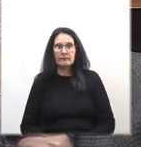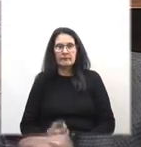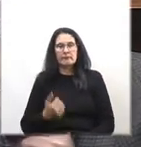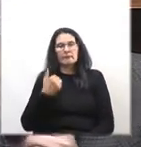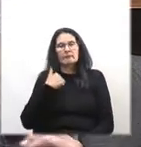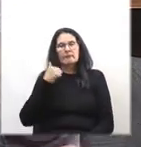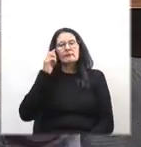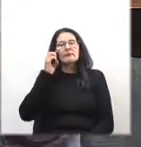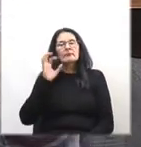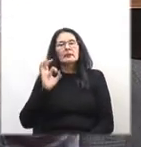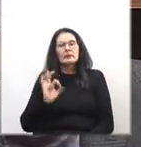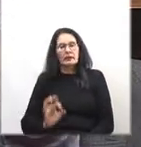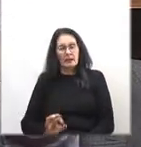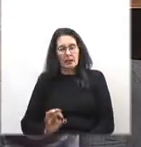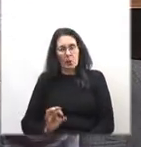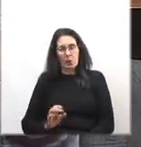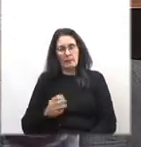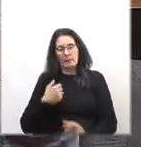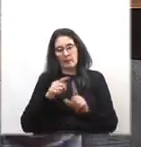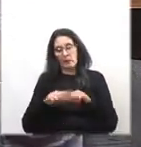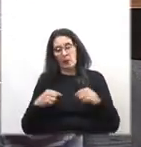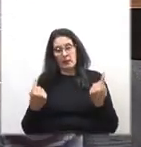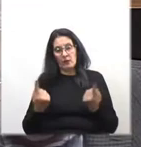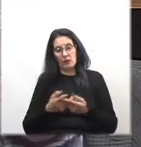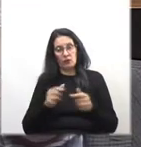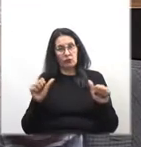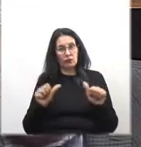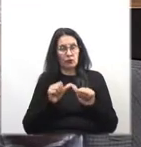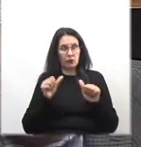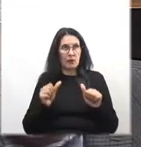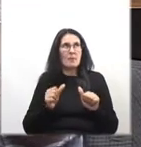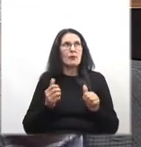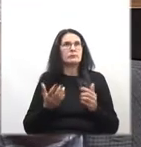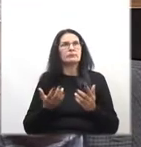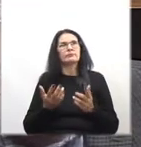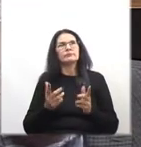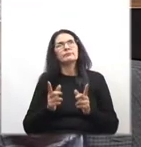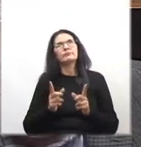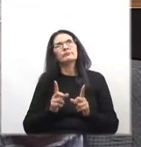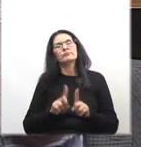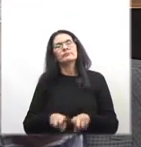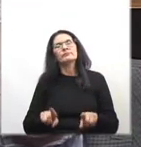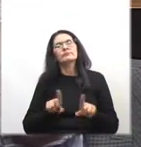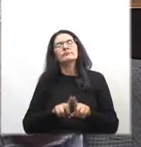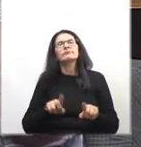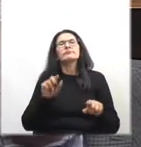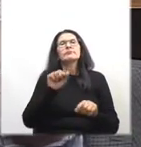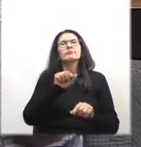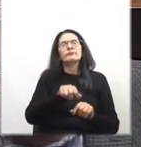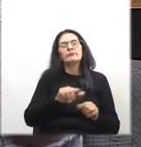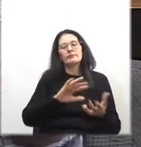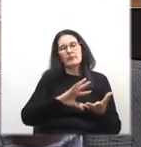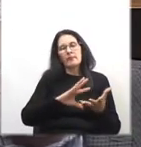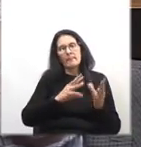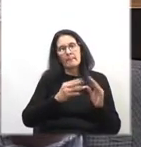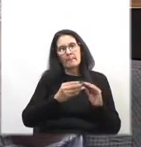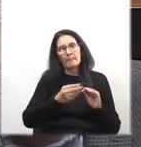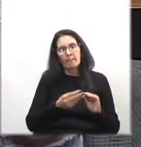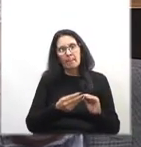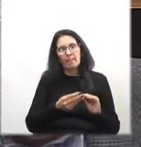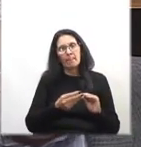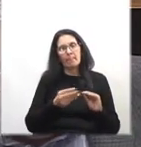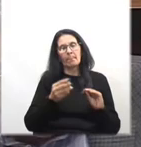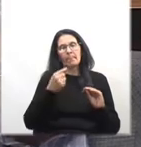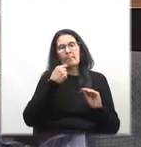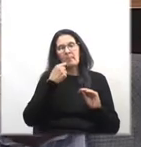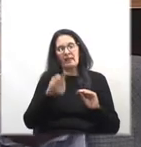Creo que el hecho de que naturalicemos que una resolución de esa naturaleza, como la que tomó la